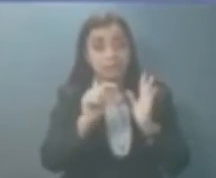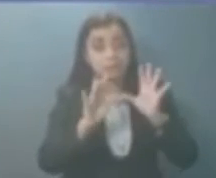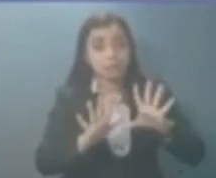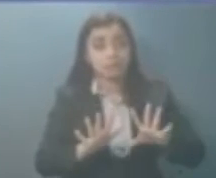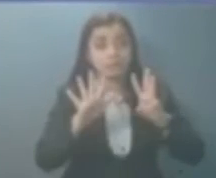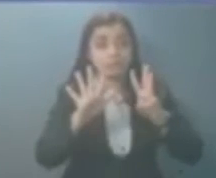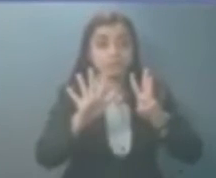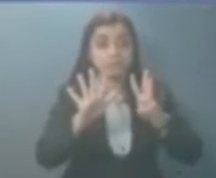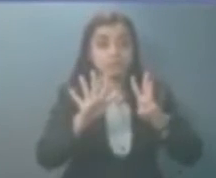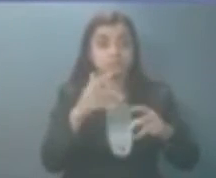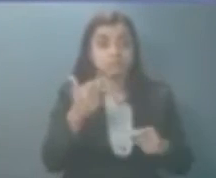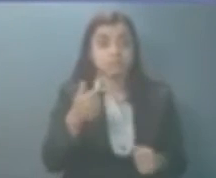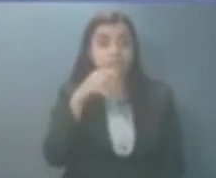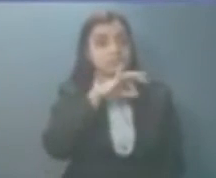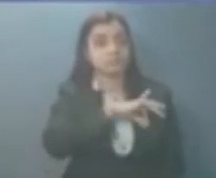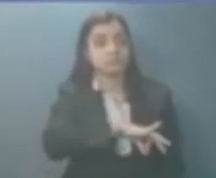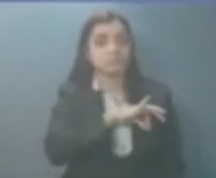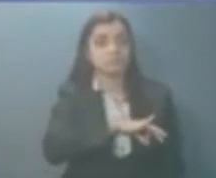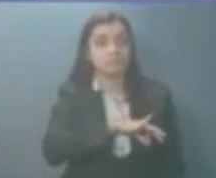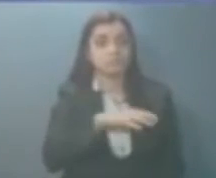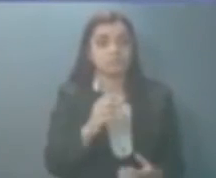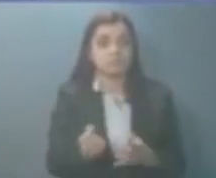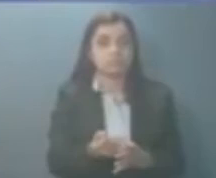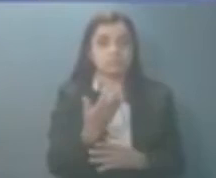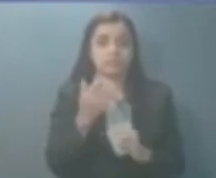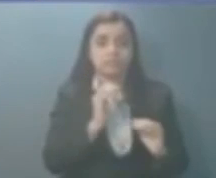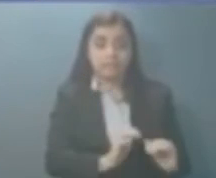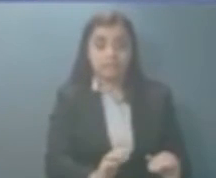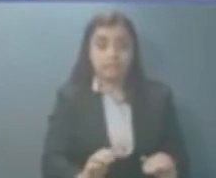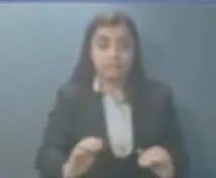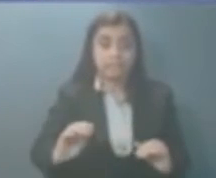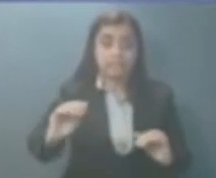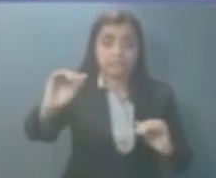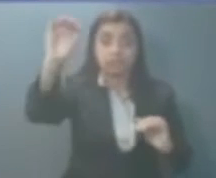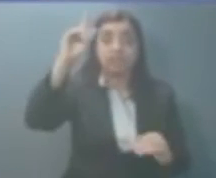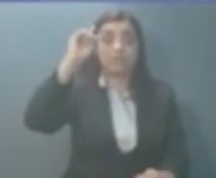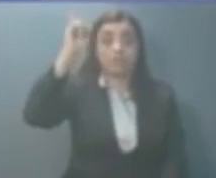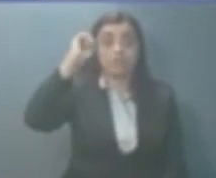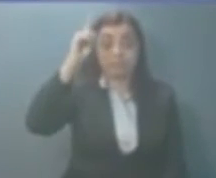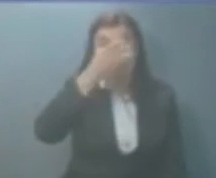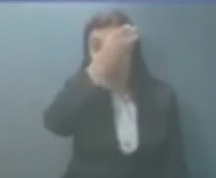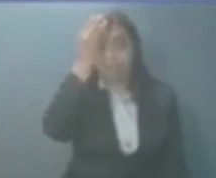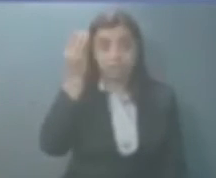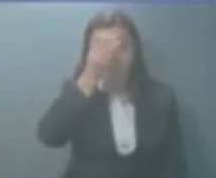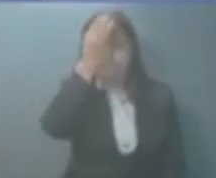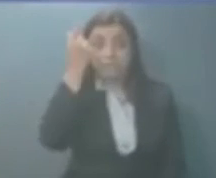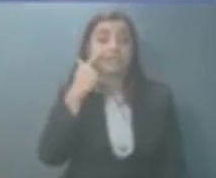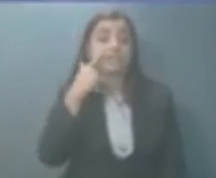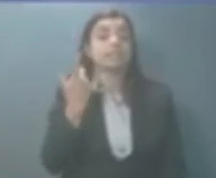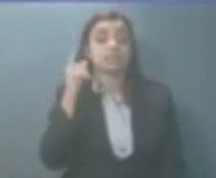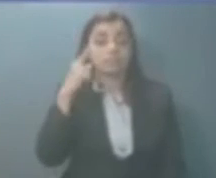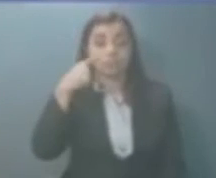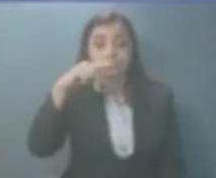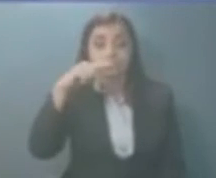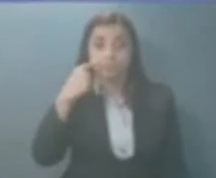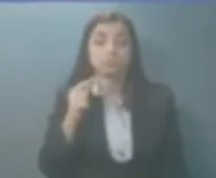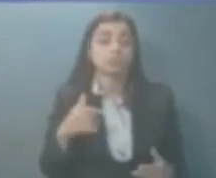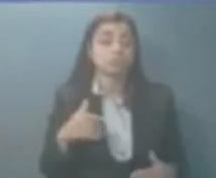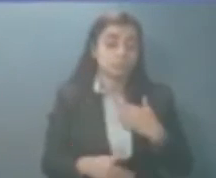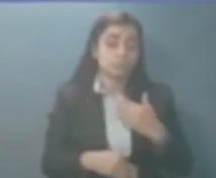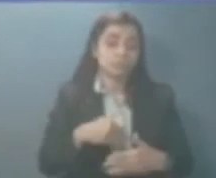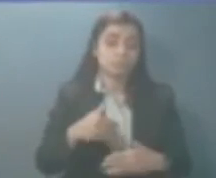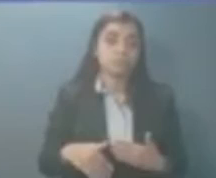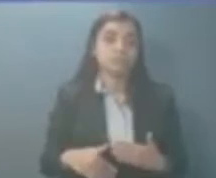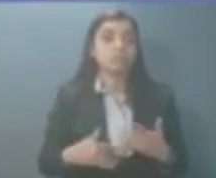vamos a estar beneficiando a las nuevas generaciones de maestros y maestras que están buscando un